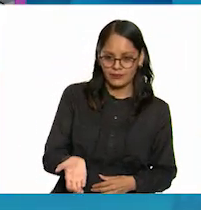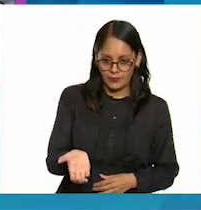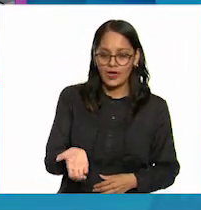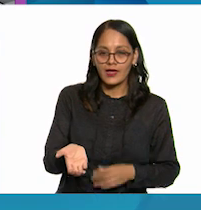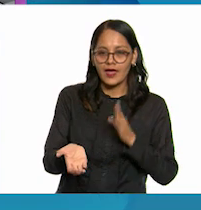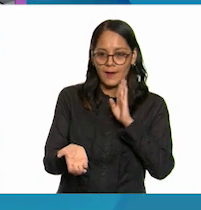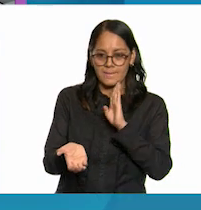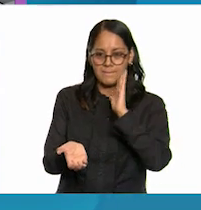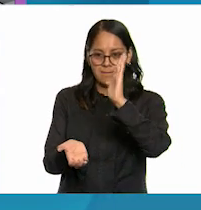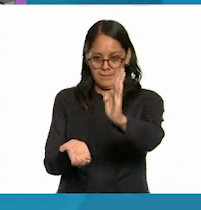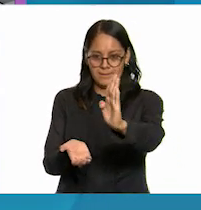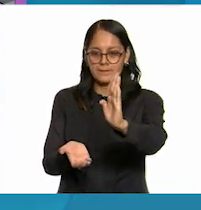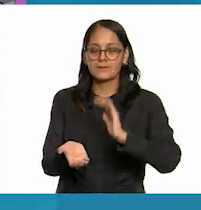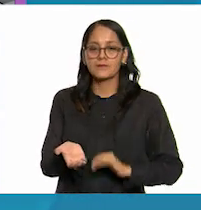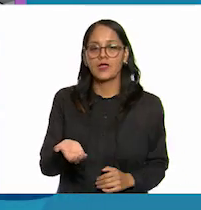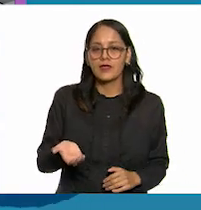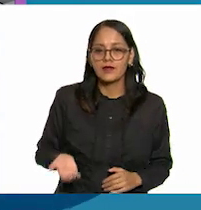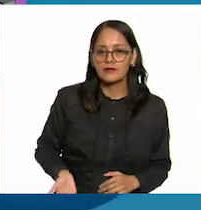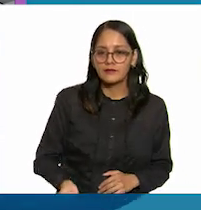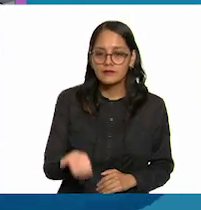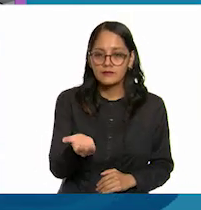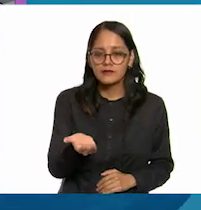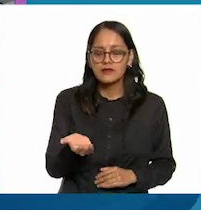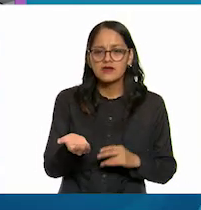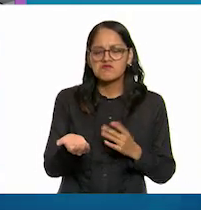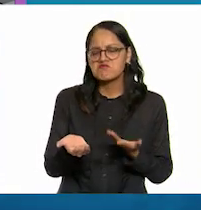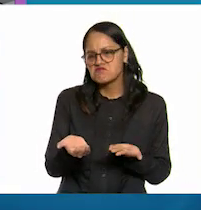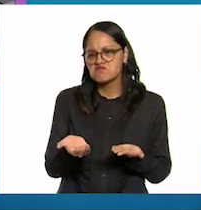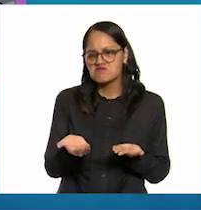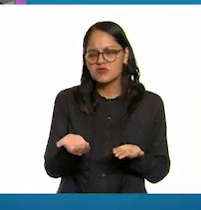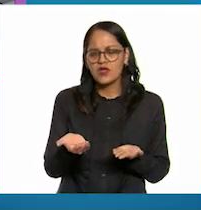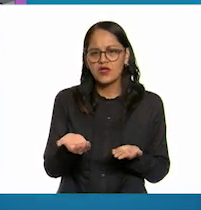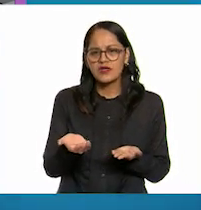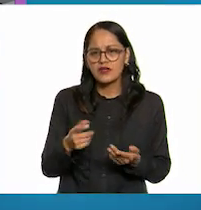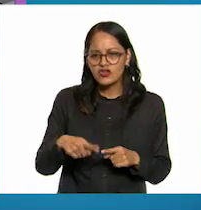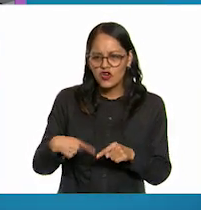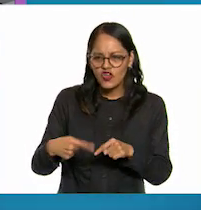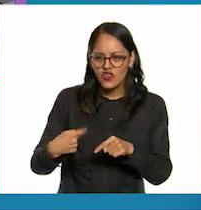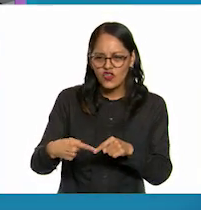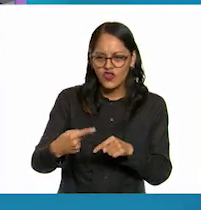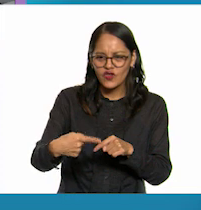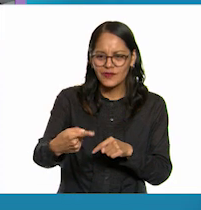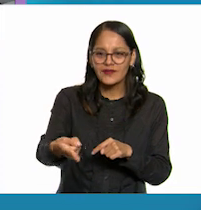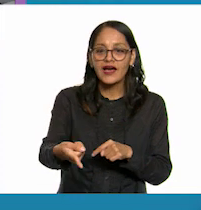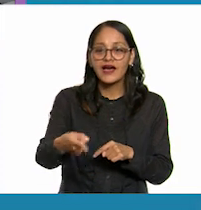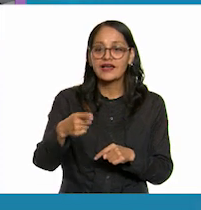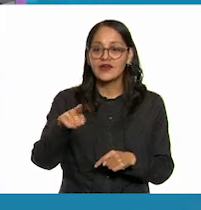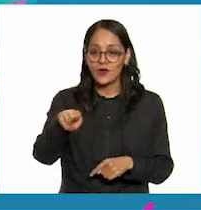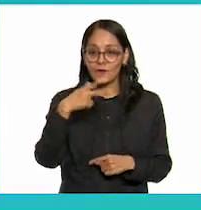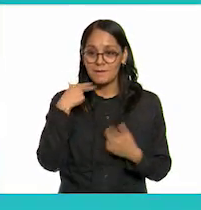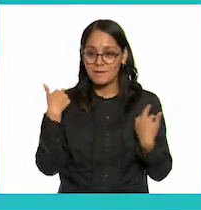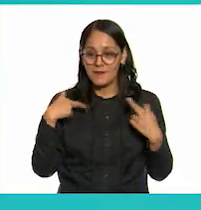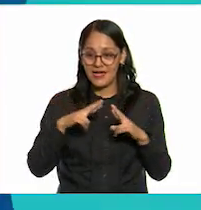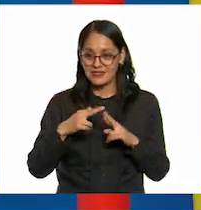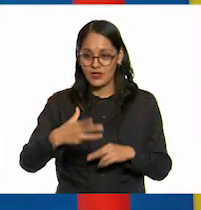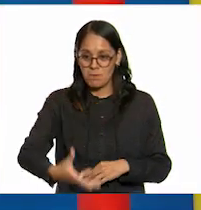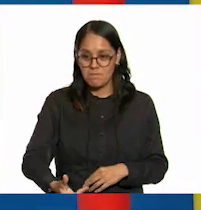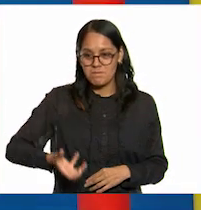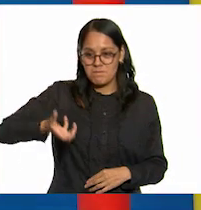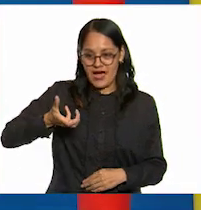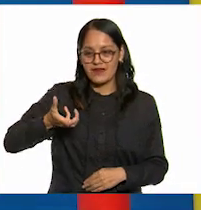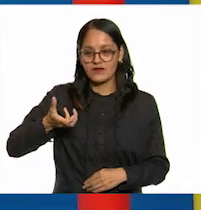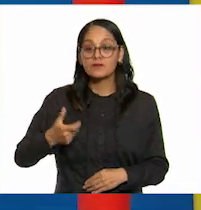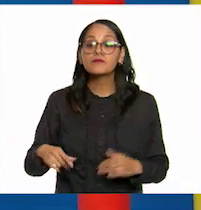con dirección hacia usted y bueno fue rap este rodo perdón hasta que llegó a su mano que la detuvo exactamente